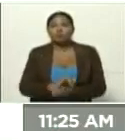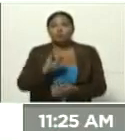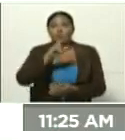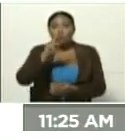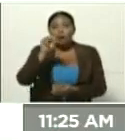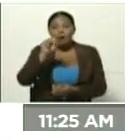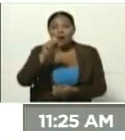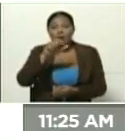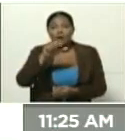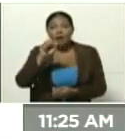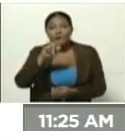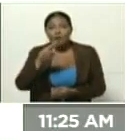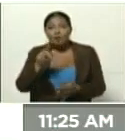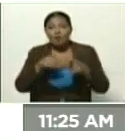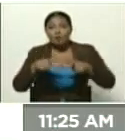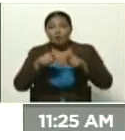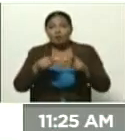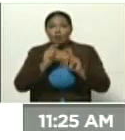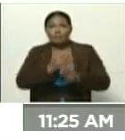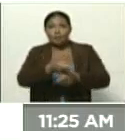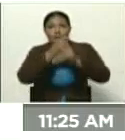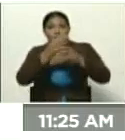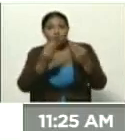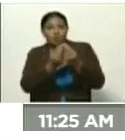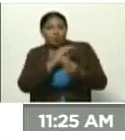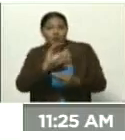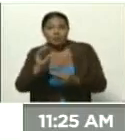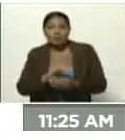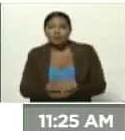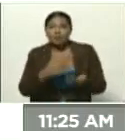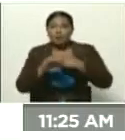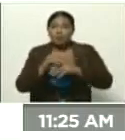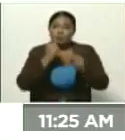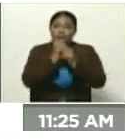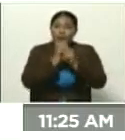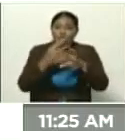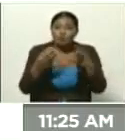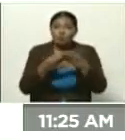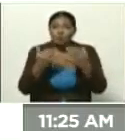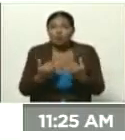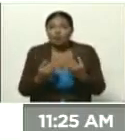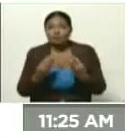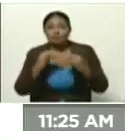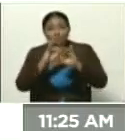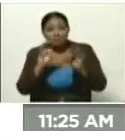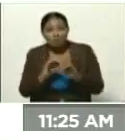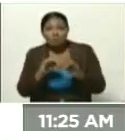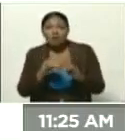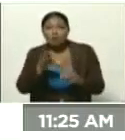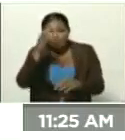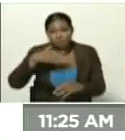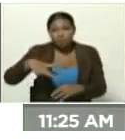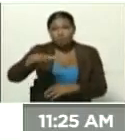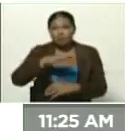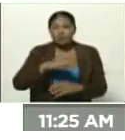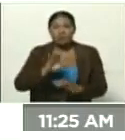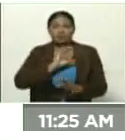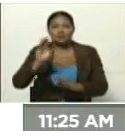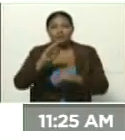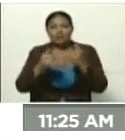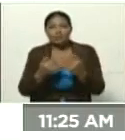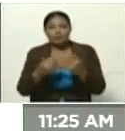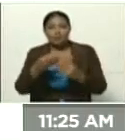ahora asume la labor diaria junto a los pescadores y pescadoras de la patria. Vamos al trabajo en equipo, en conjunto con el pueblo, por la